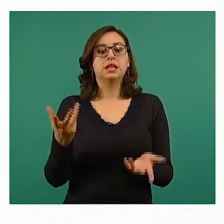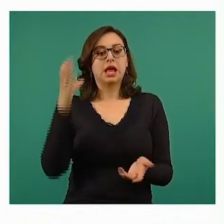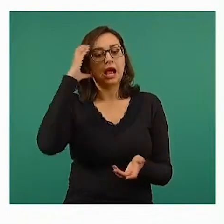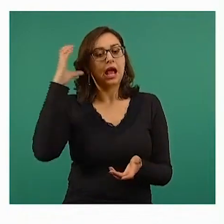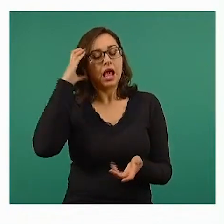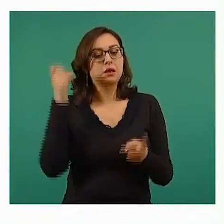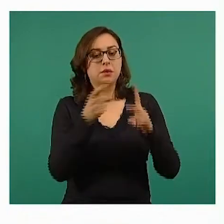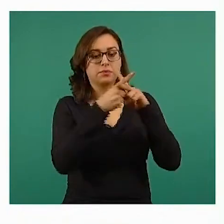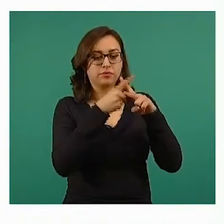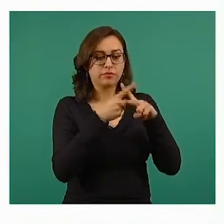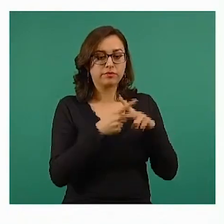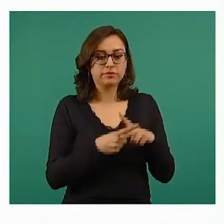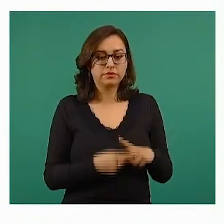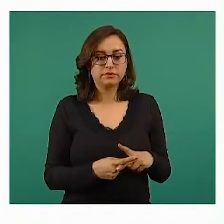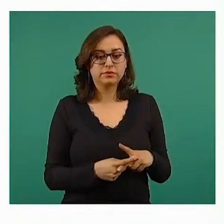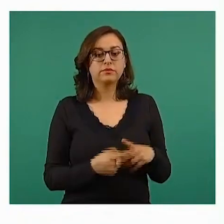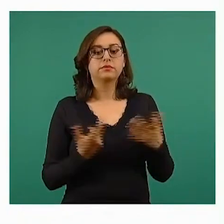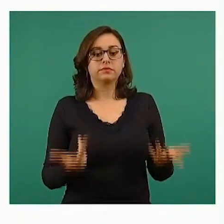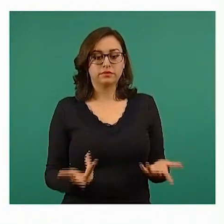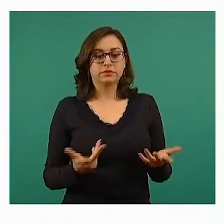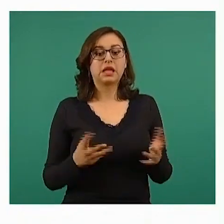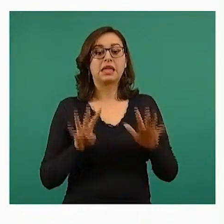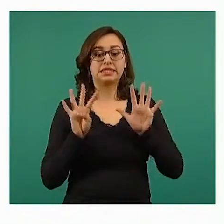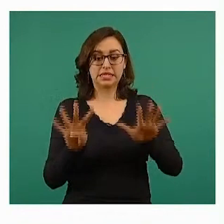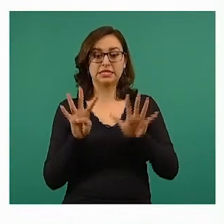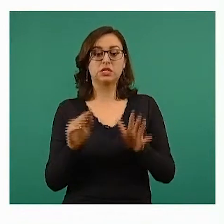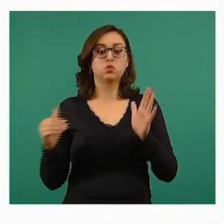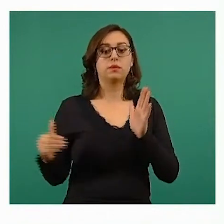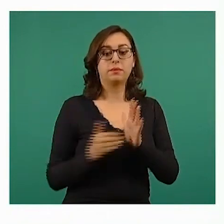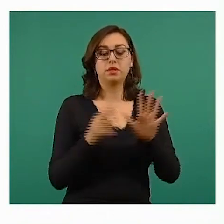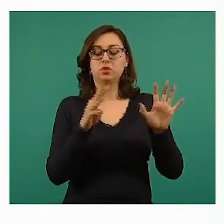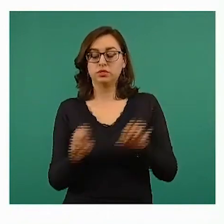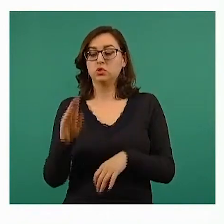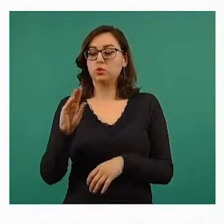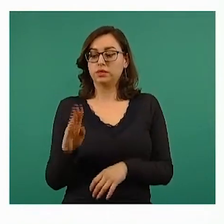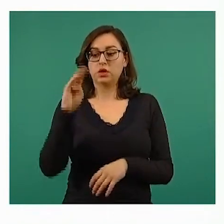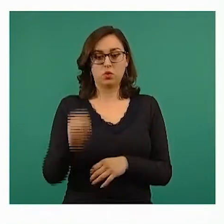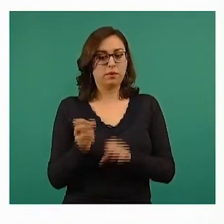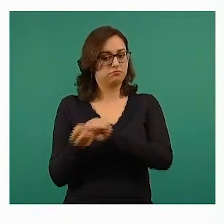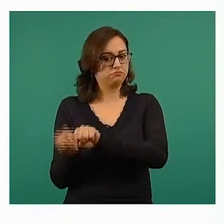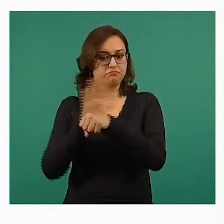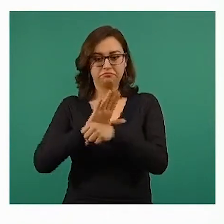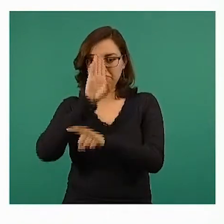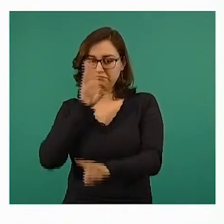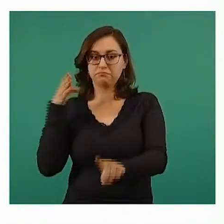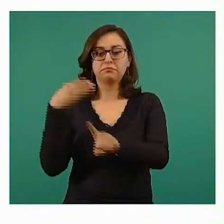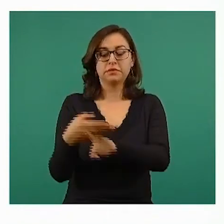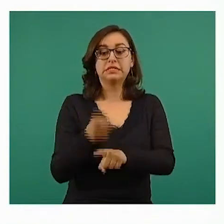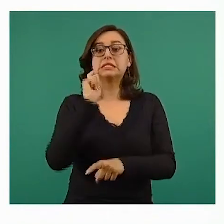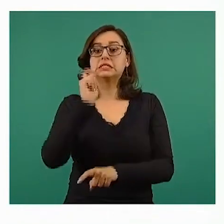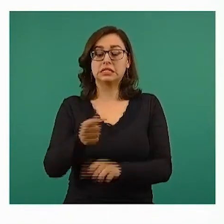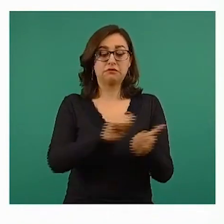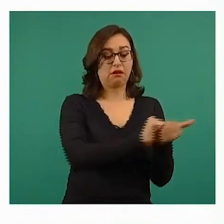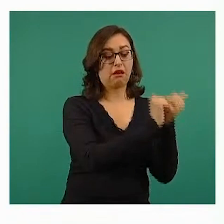cuales en nuestra máxima reconversión destinamos 19.999, con un porcentaje de reconversión de